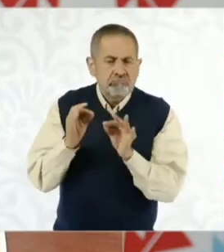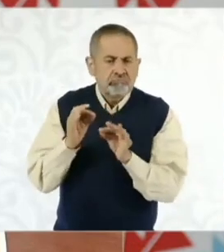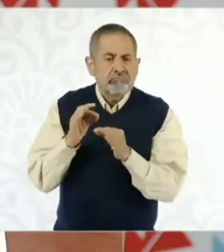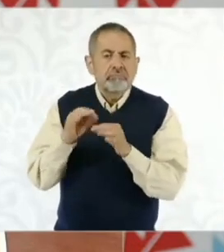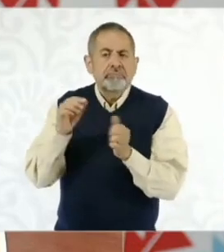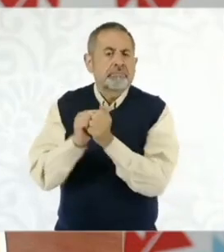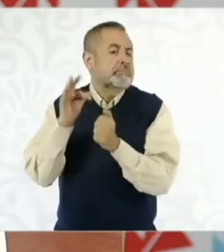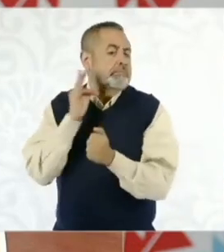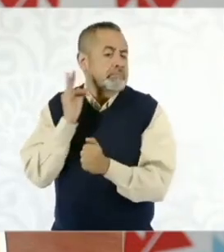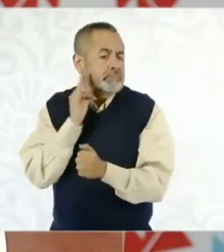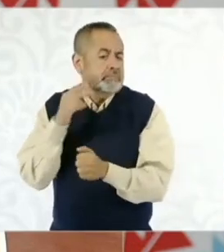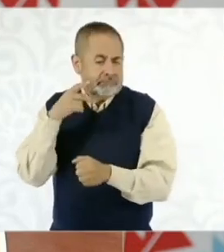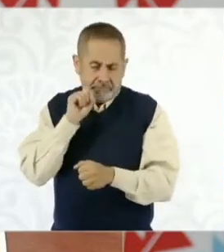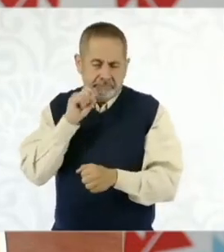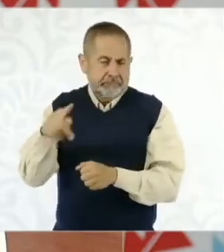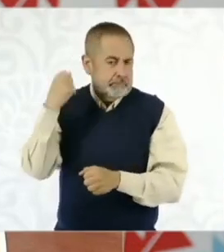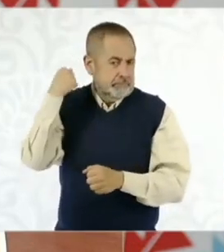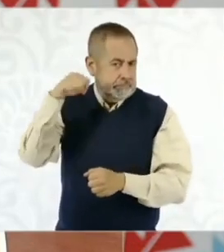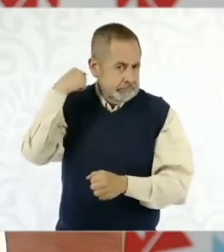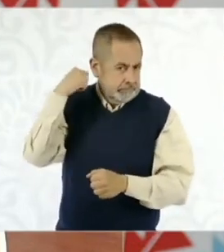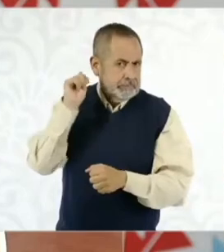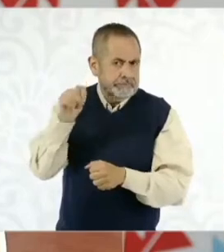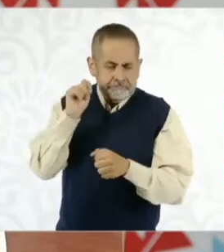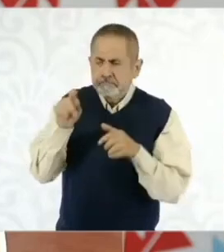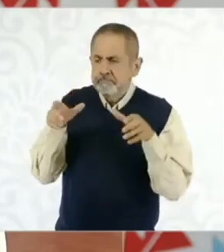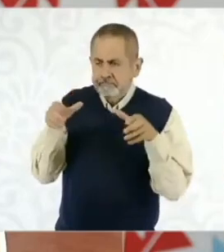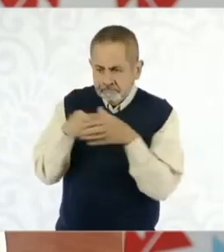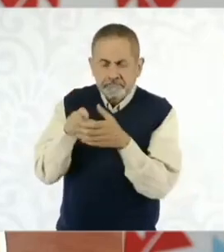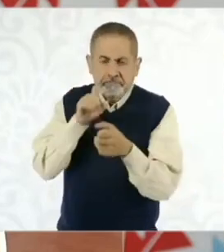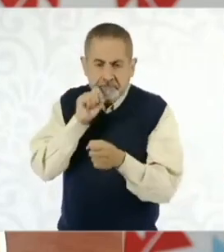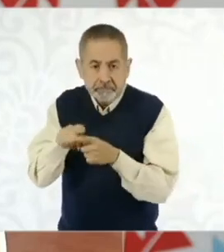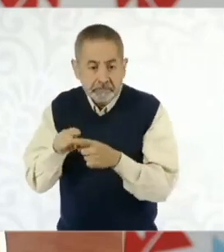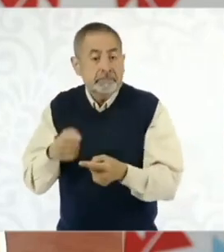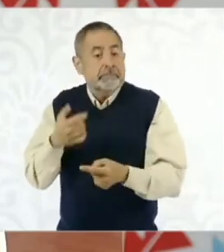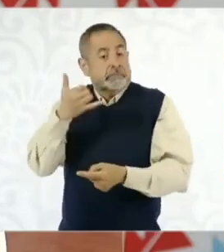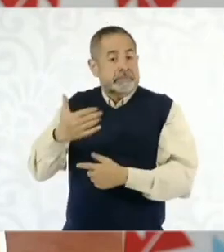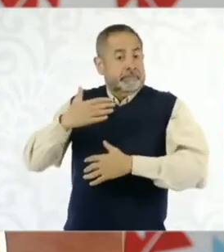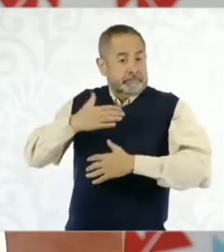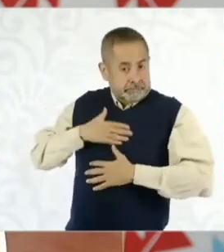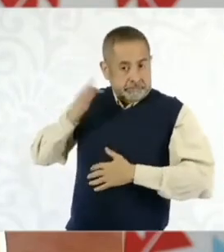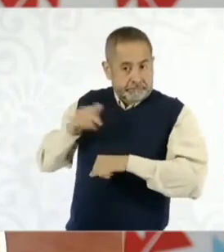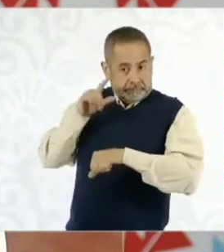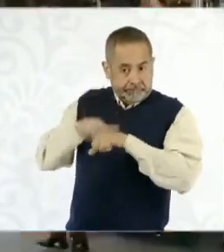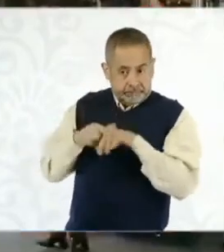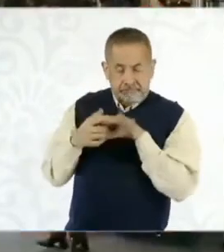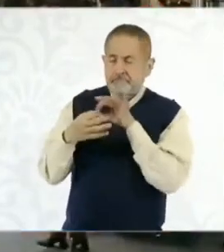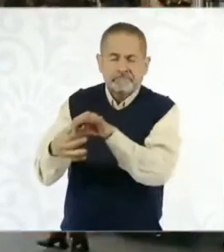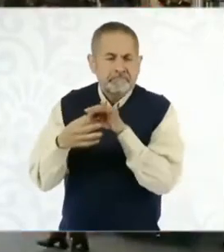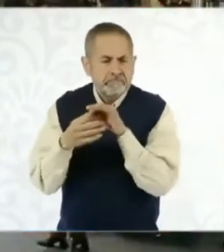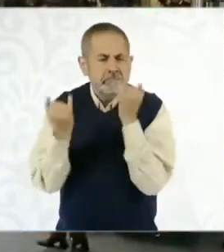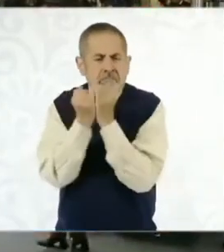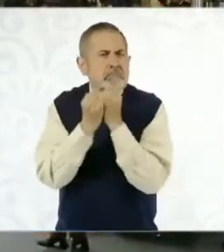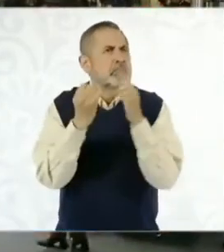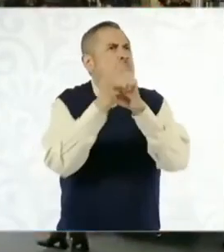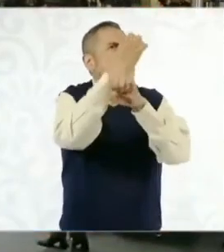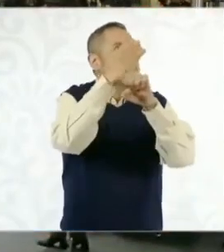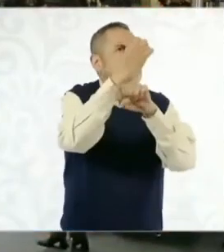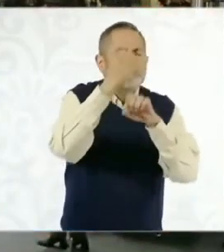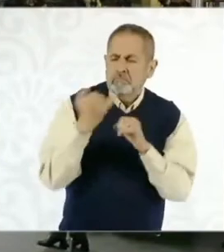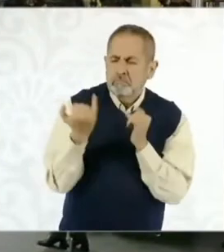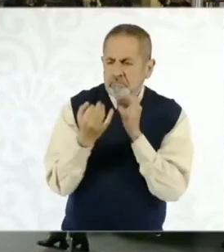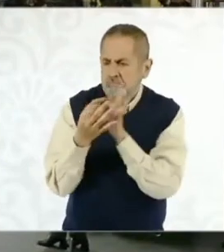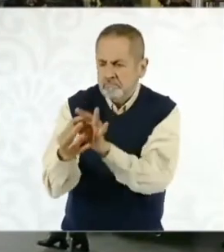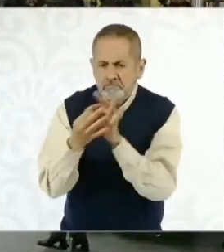la Fiscalía del Estado y la Fiscalía General de la República, igual que en otras entidades. Sí,